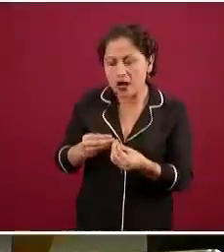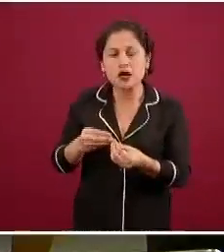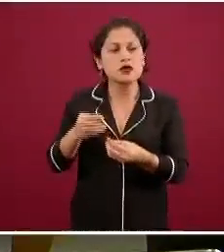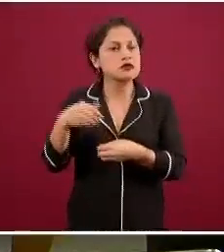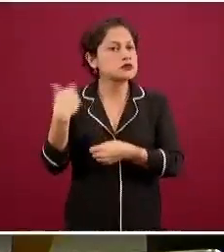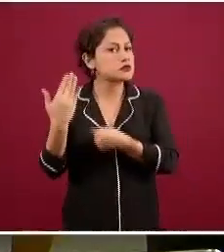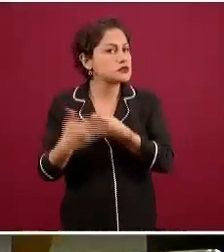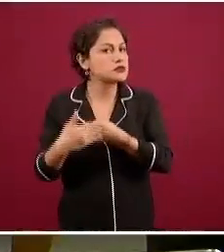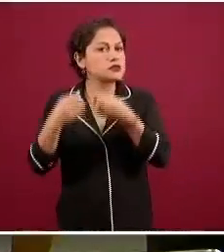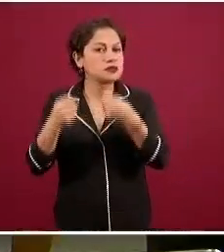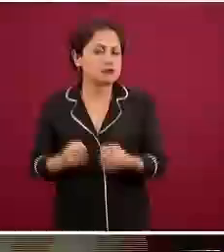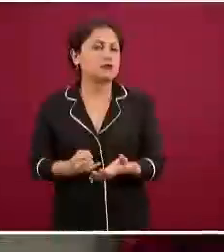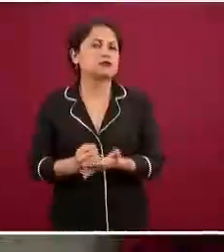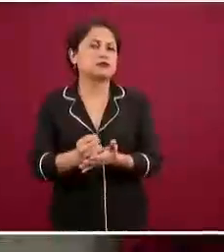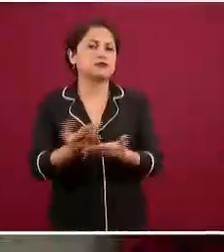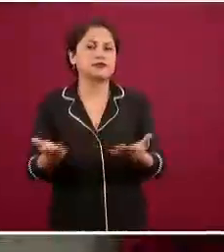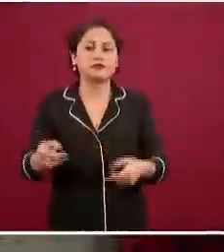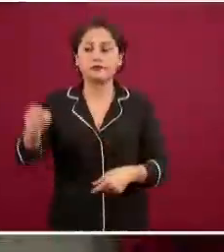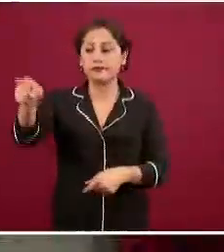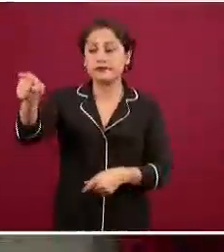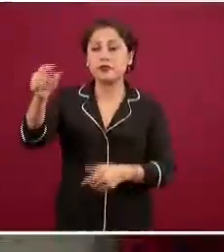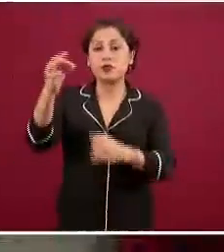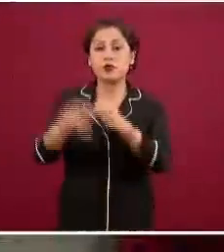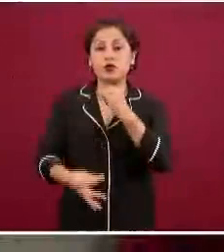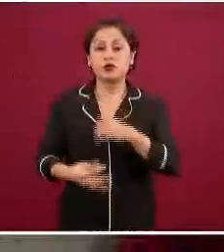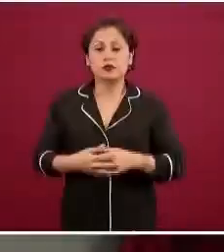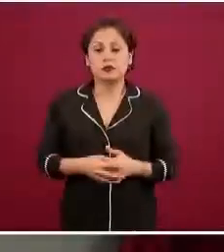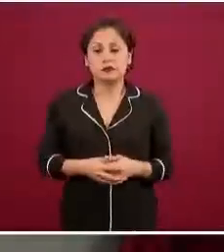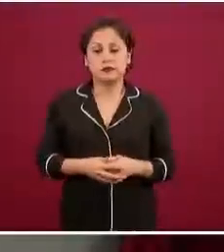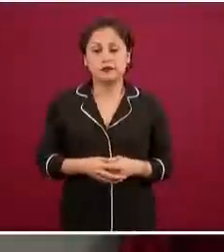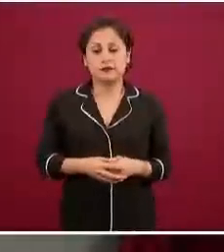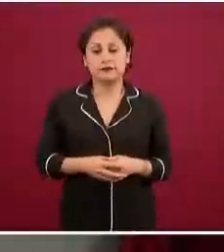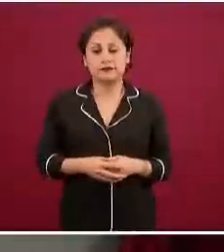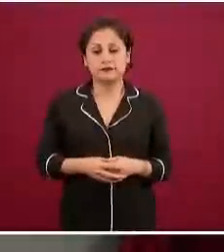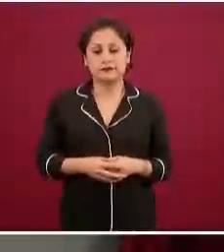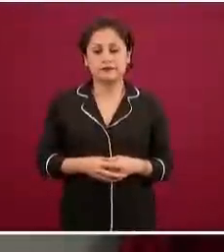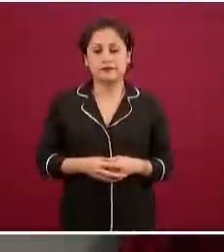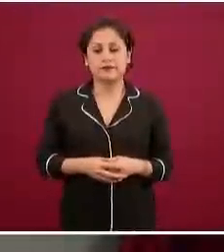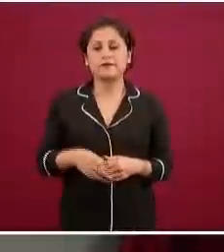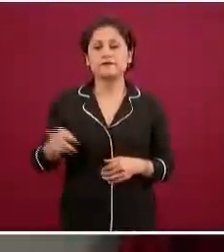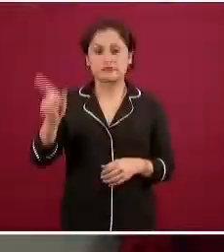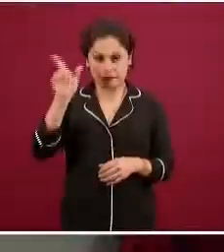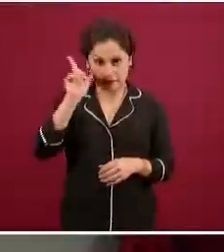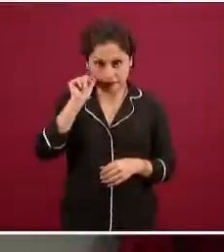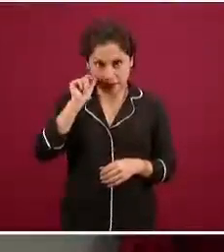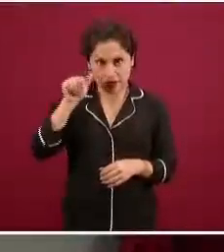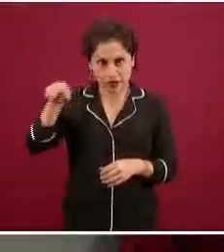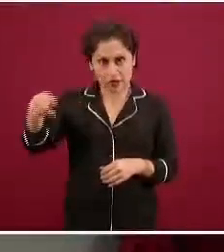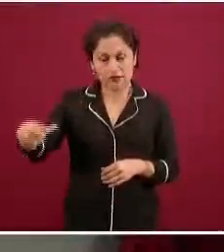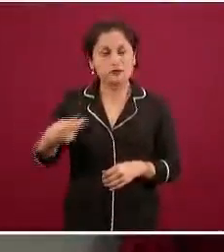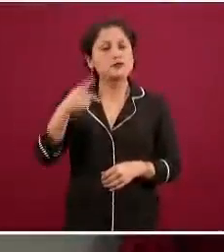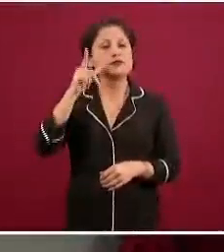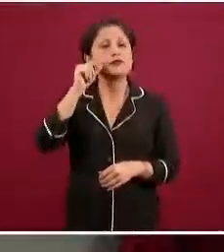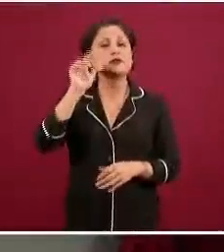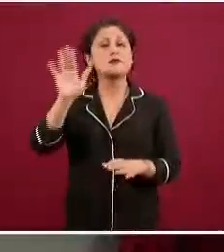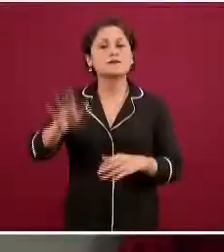el compañero, sé que hoy… ¿Aplica el modelo Centinela? No, si quiere mañana le elaboramos más sobre